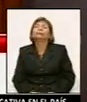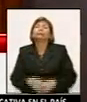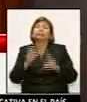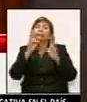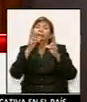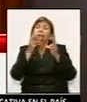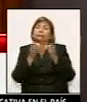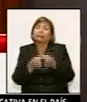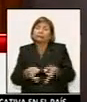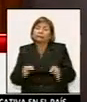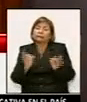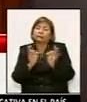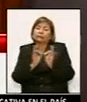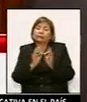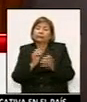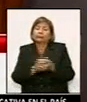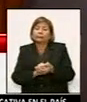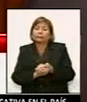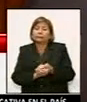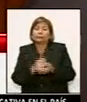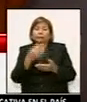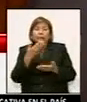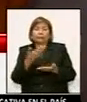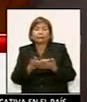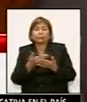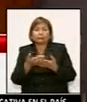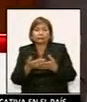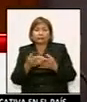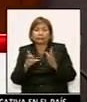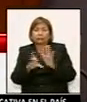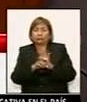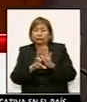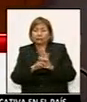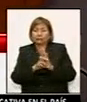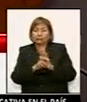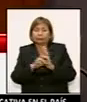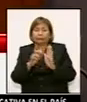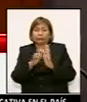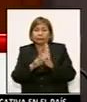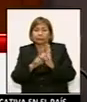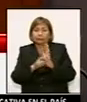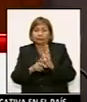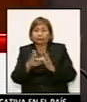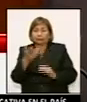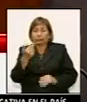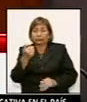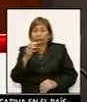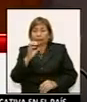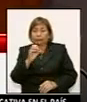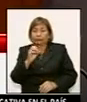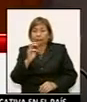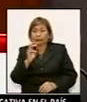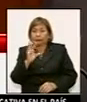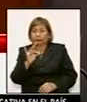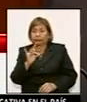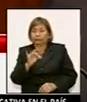importante es que este proyecto de ley hubiese modificado el decreto legislativo 1368, presidente, que